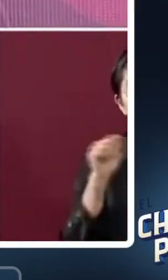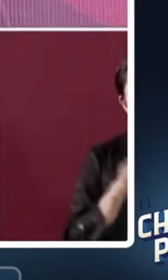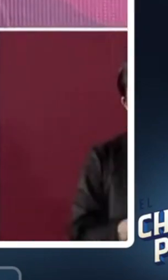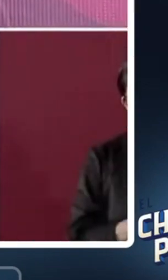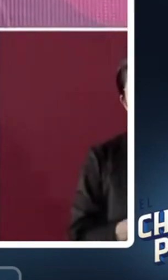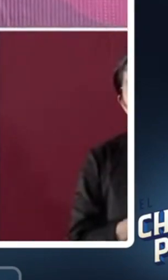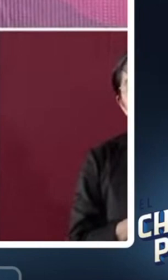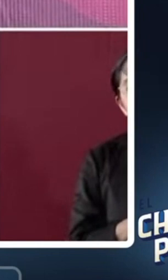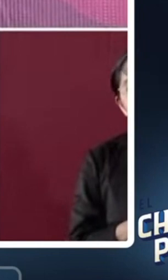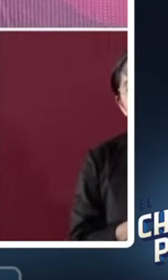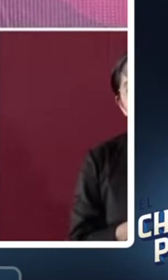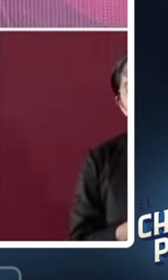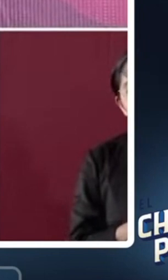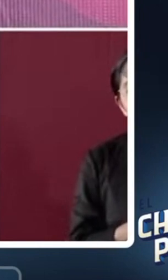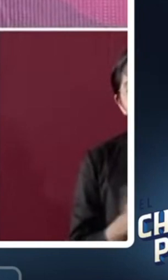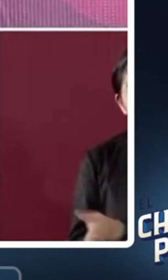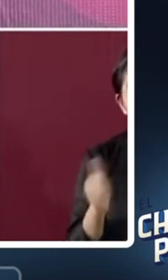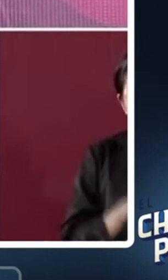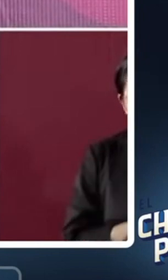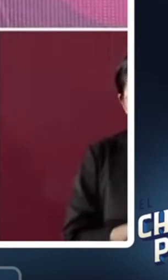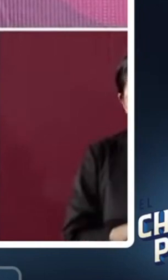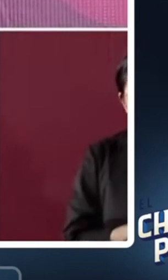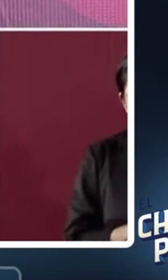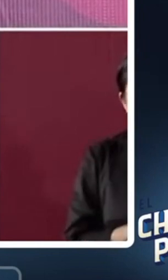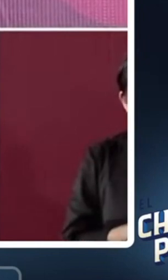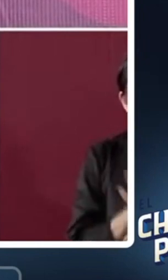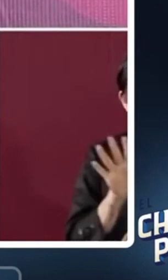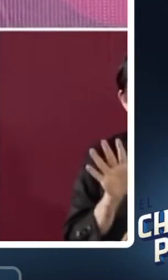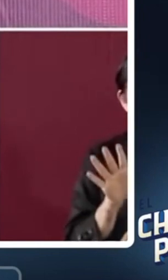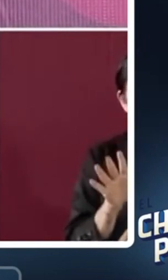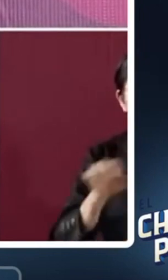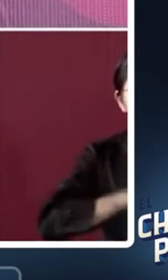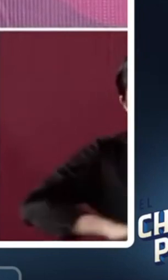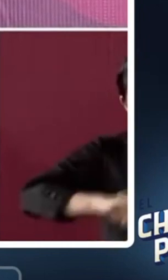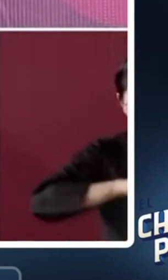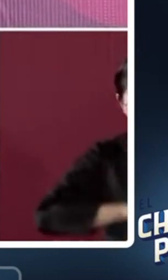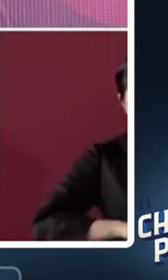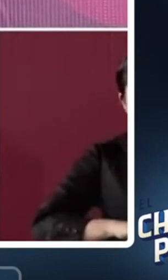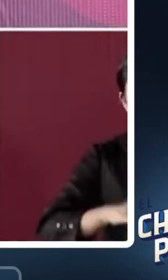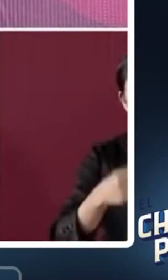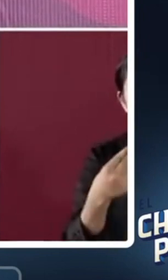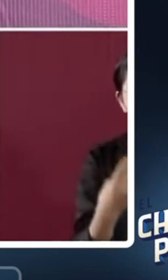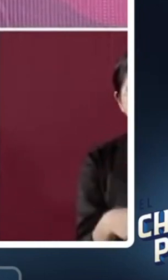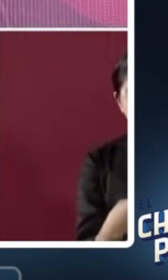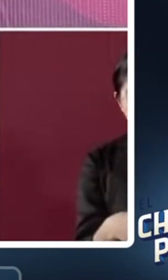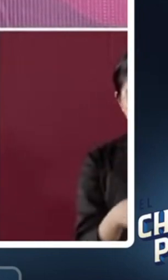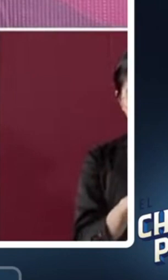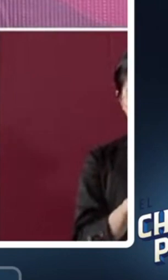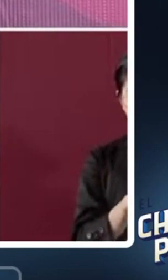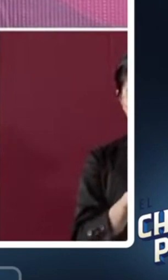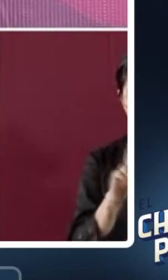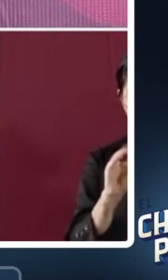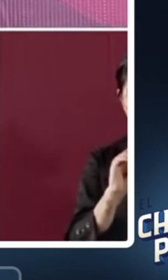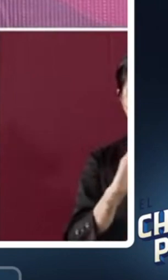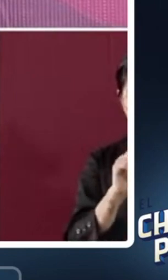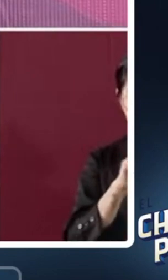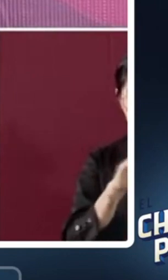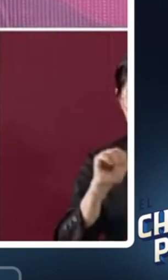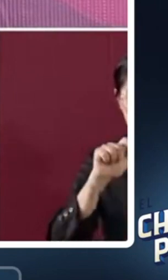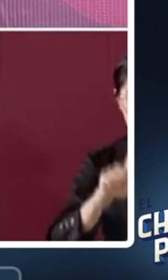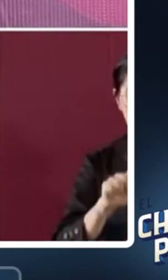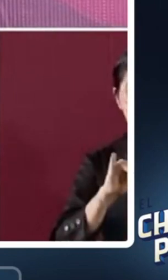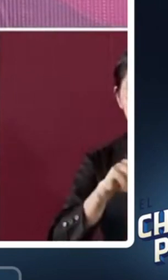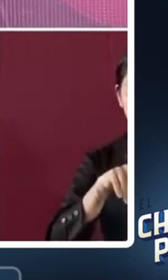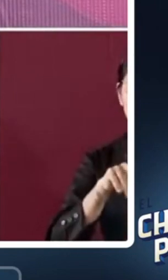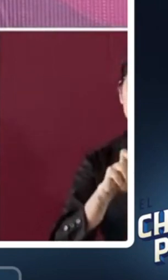del lo que hoy en día se conoce, a la empresa que hoy en día se conoce como Ferrocarril Interoceánico del Istmo de